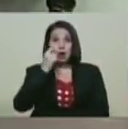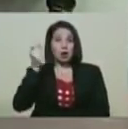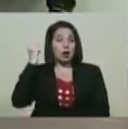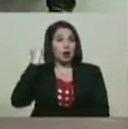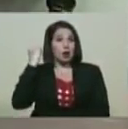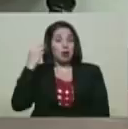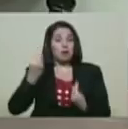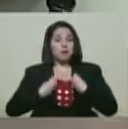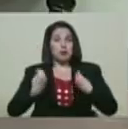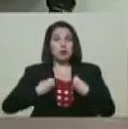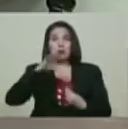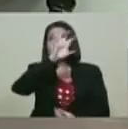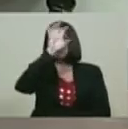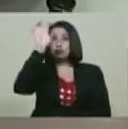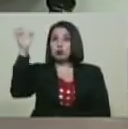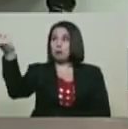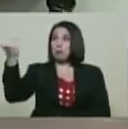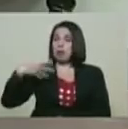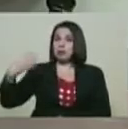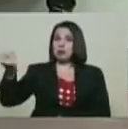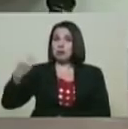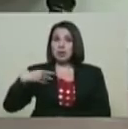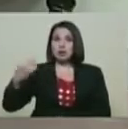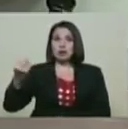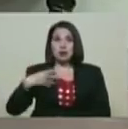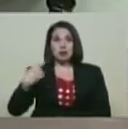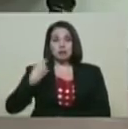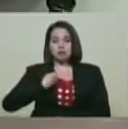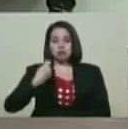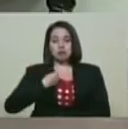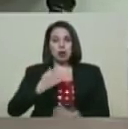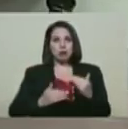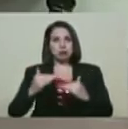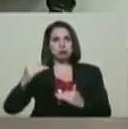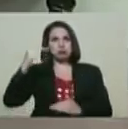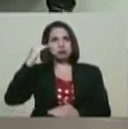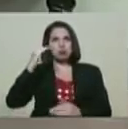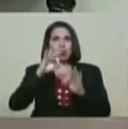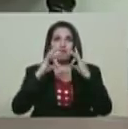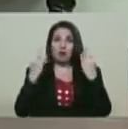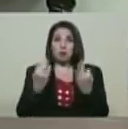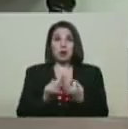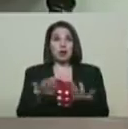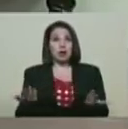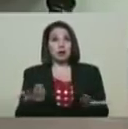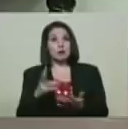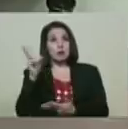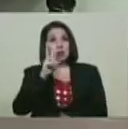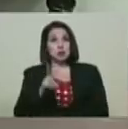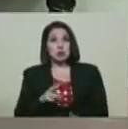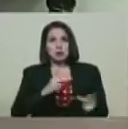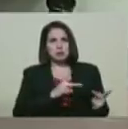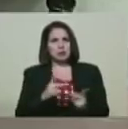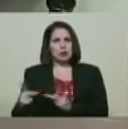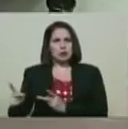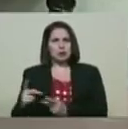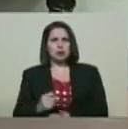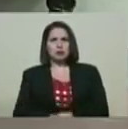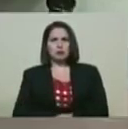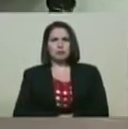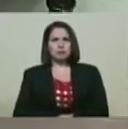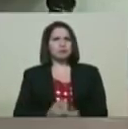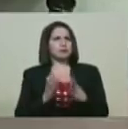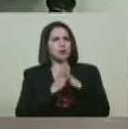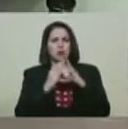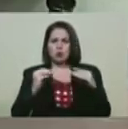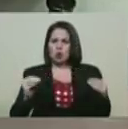que están enviando remesas crecientes a sus familiares en Venezuela. Bienvenidos. Le vamos a dar toda